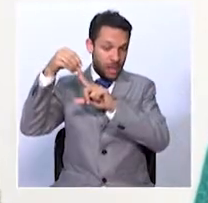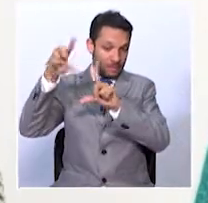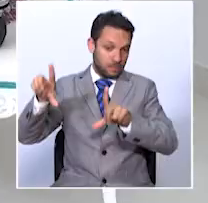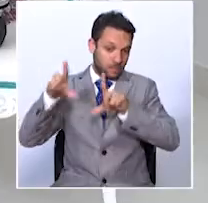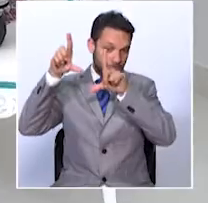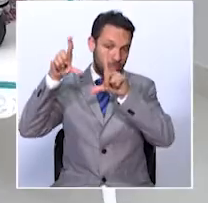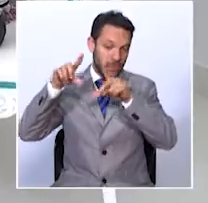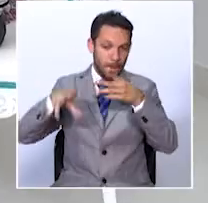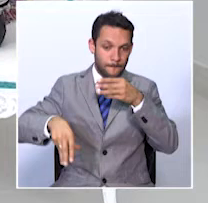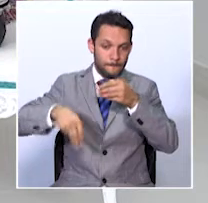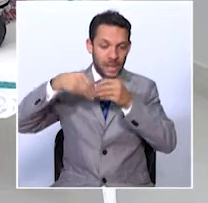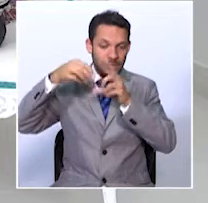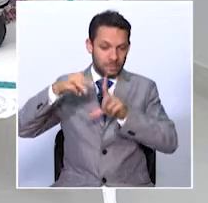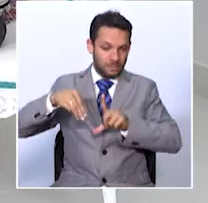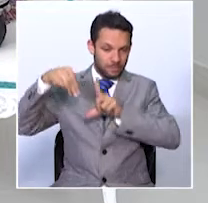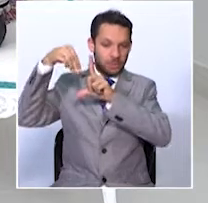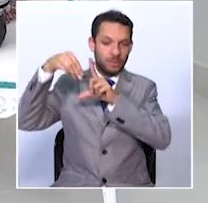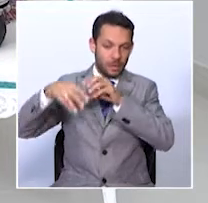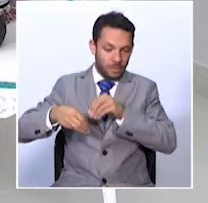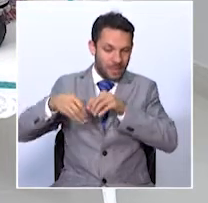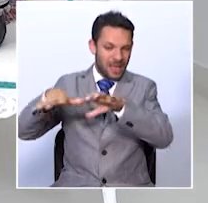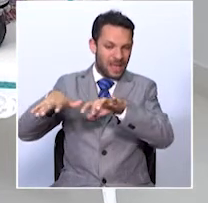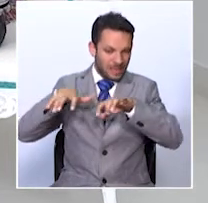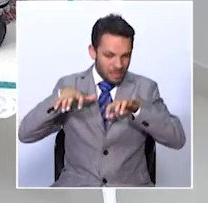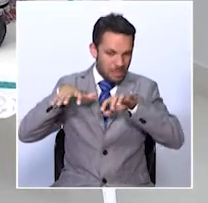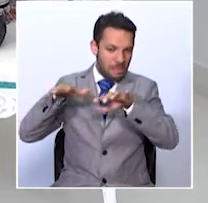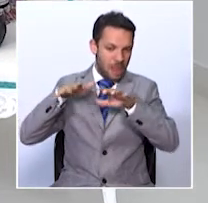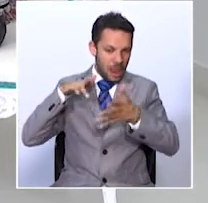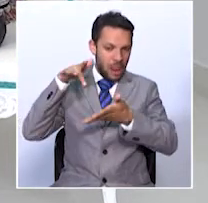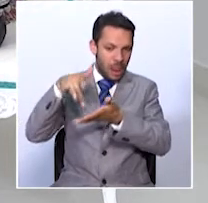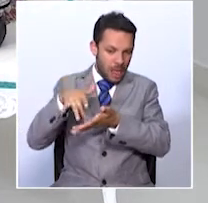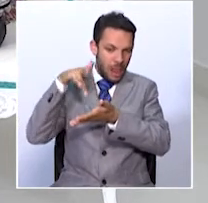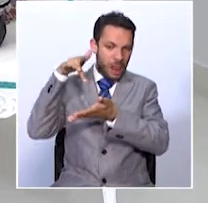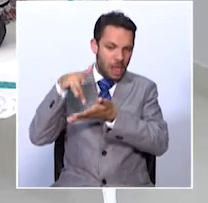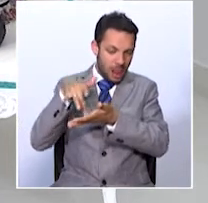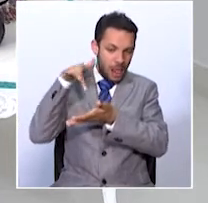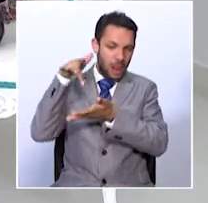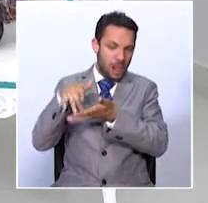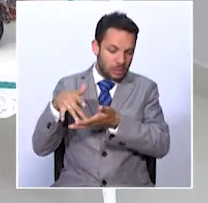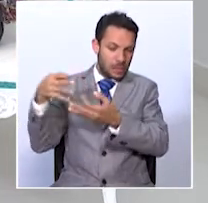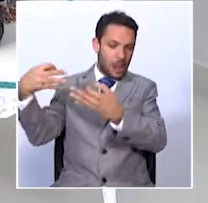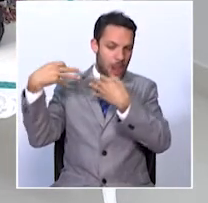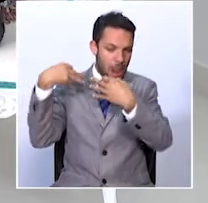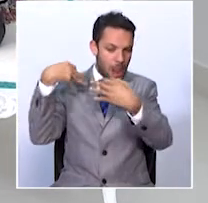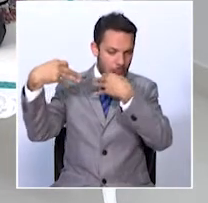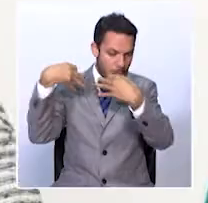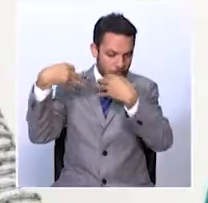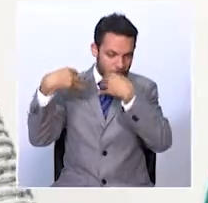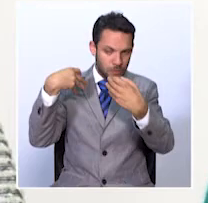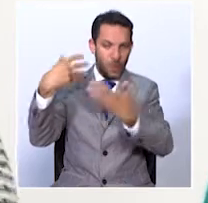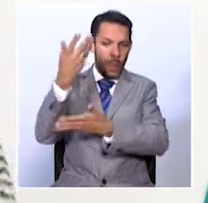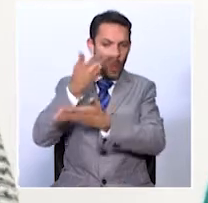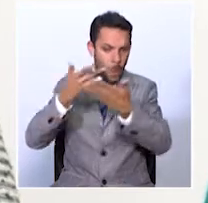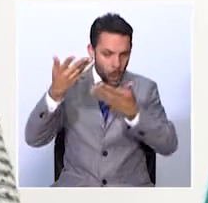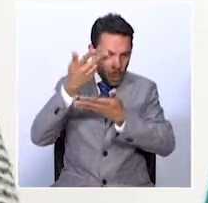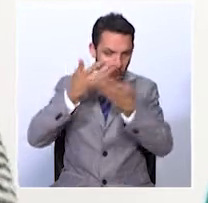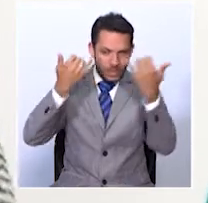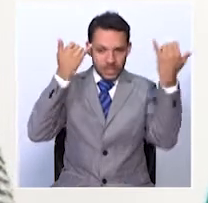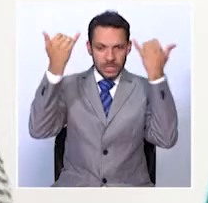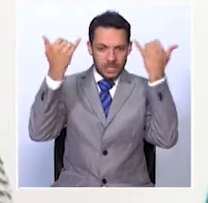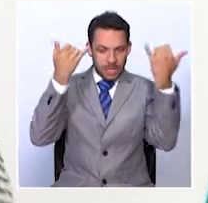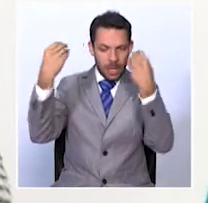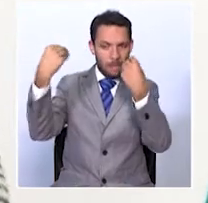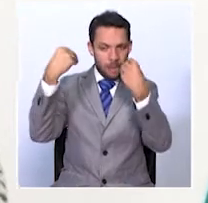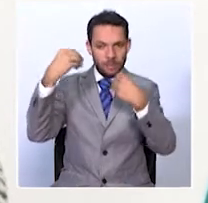muchos cursos y muchos congresos donde nosotros asistimos para intercambiar ideas y mejorar